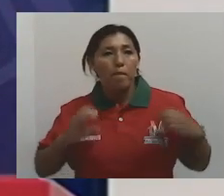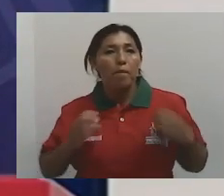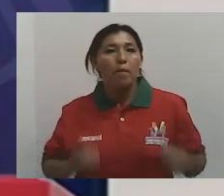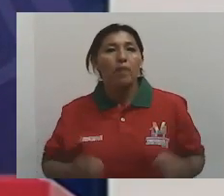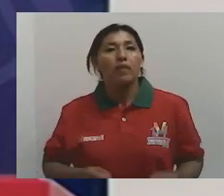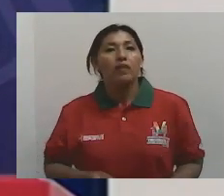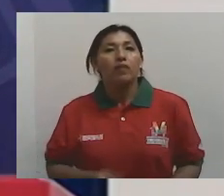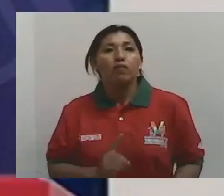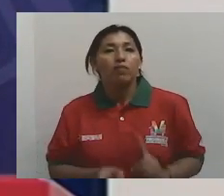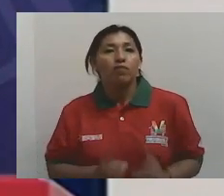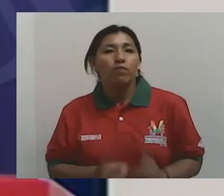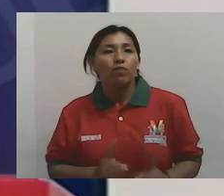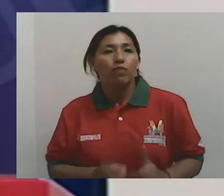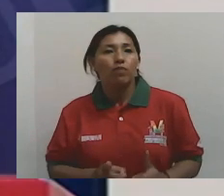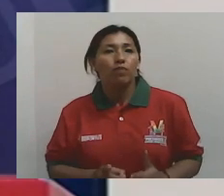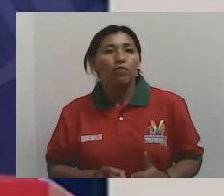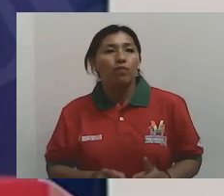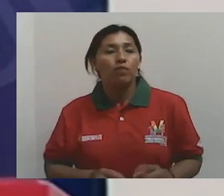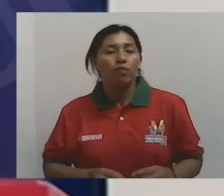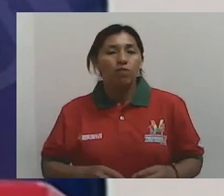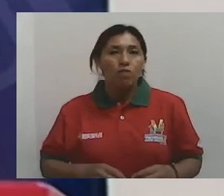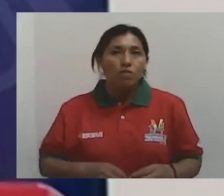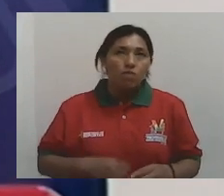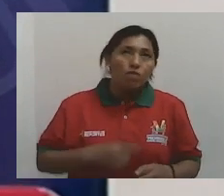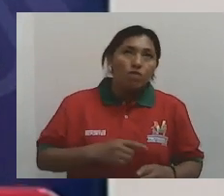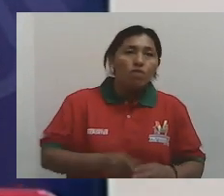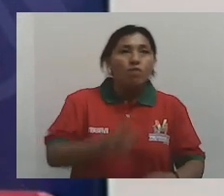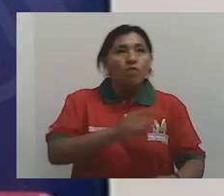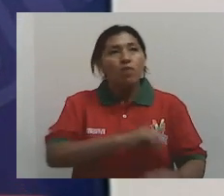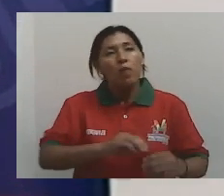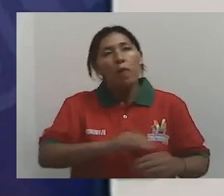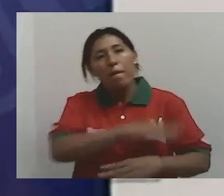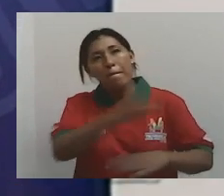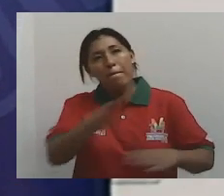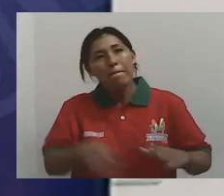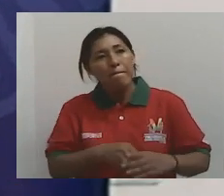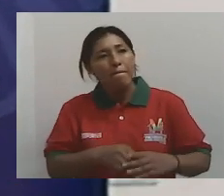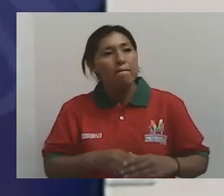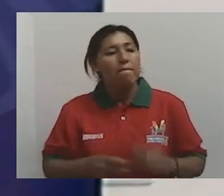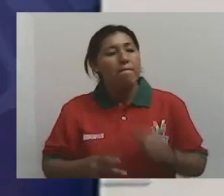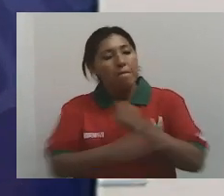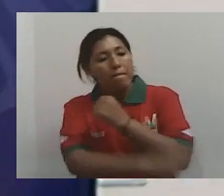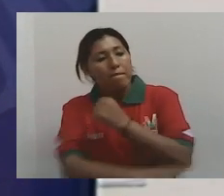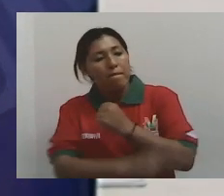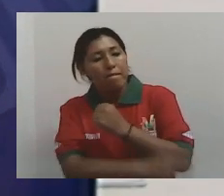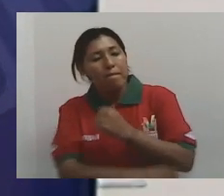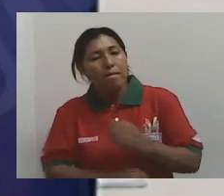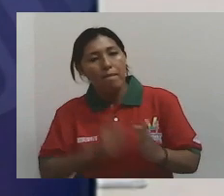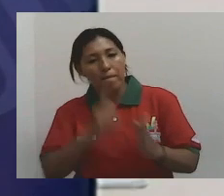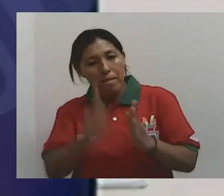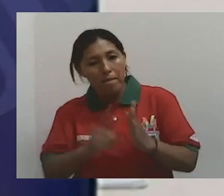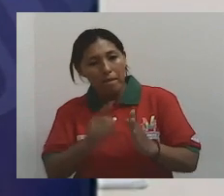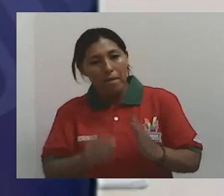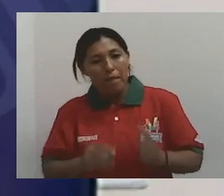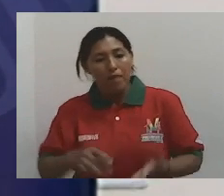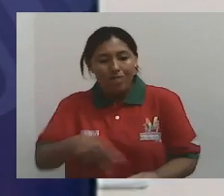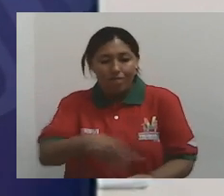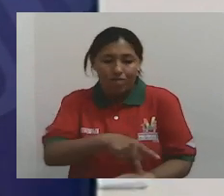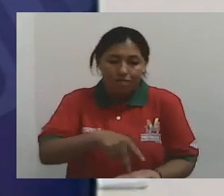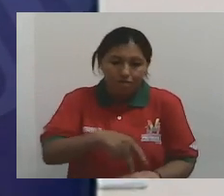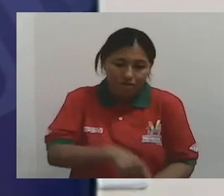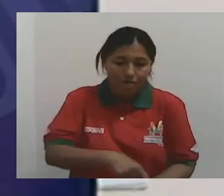Este programa que llega a todo el país gracias a una transmisión directa desde la capital pandina en